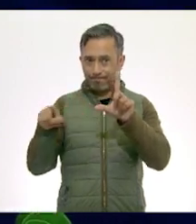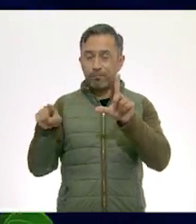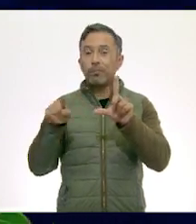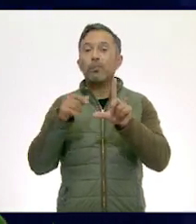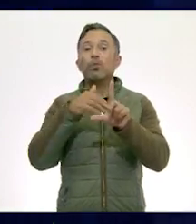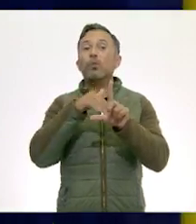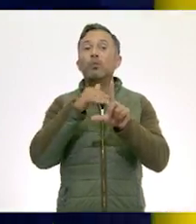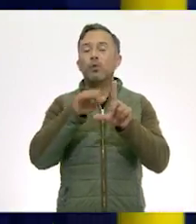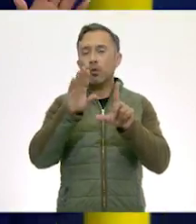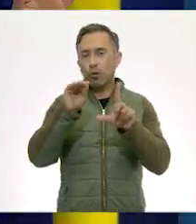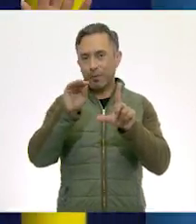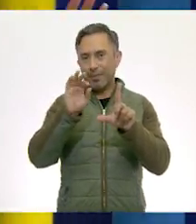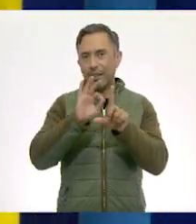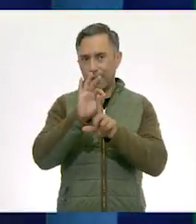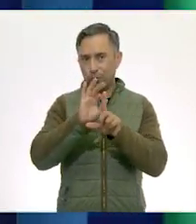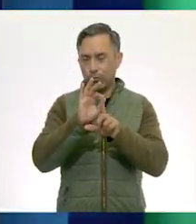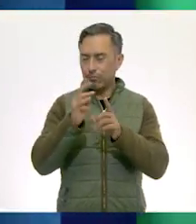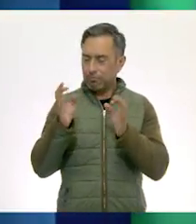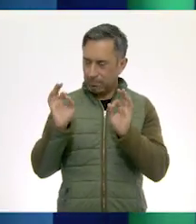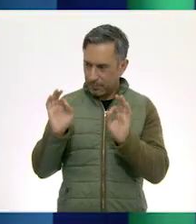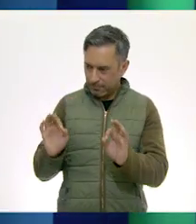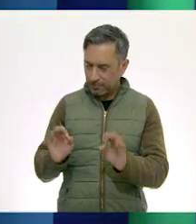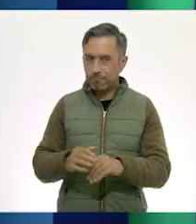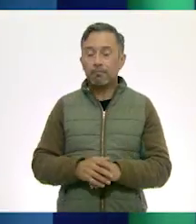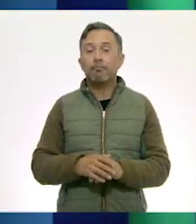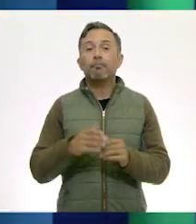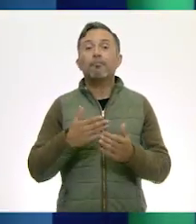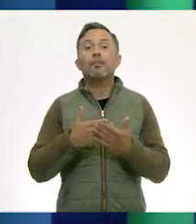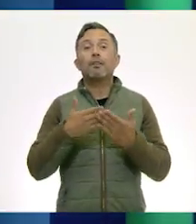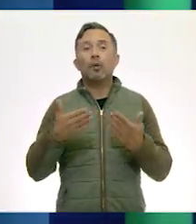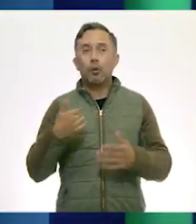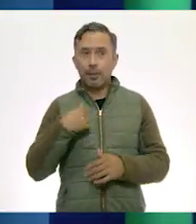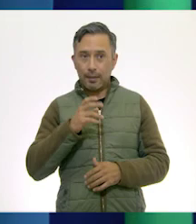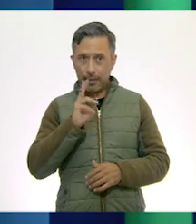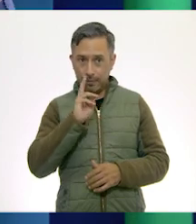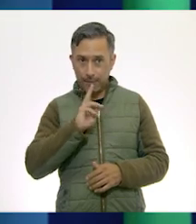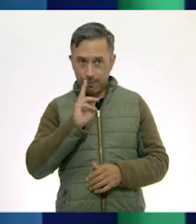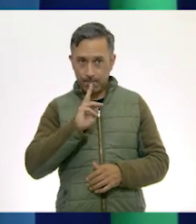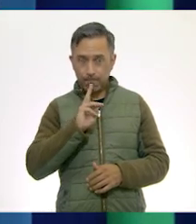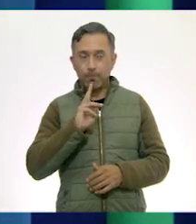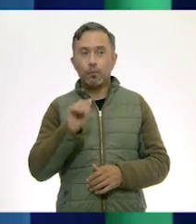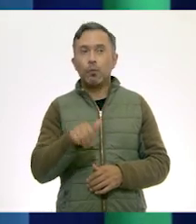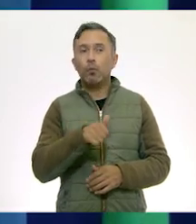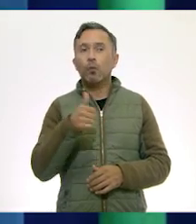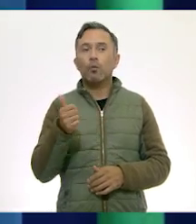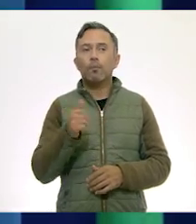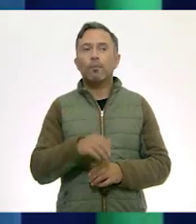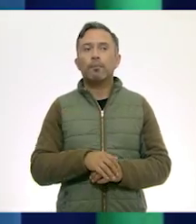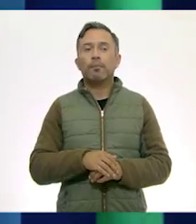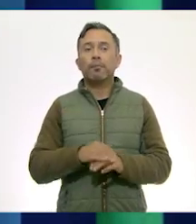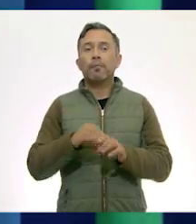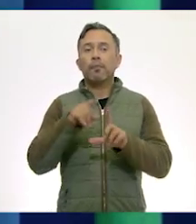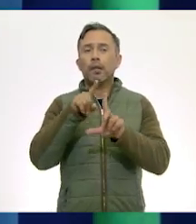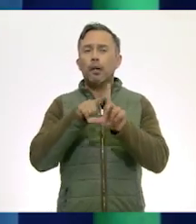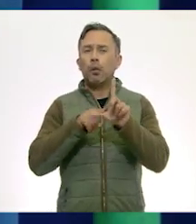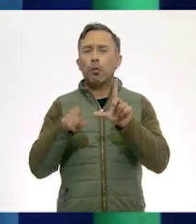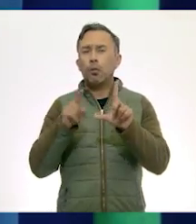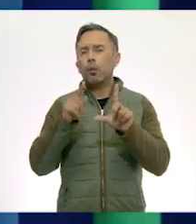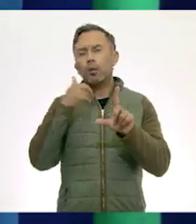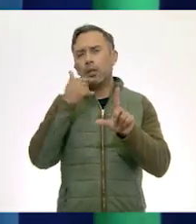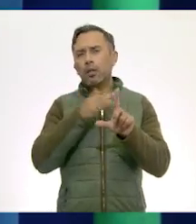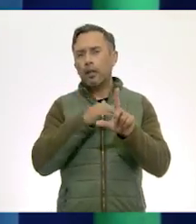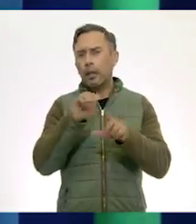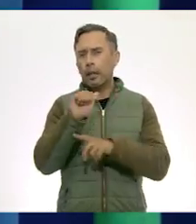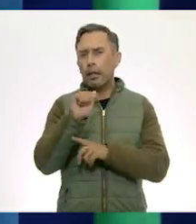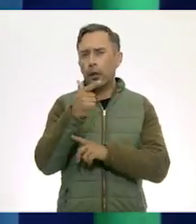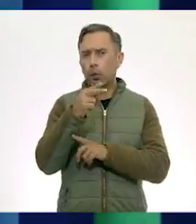grados. Perfecto. ¿Qué les parece si ahora hacemos el intento con un ángulo? ¿Lo quieres agudo o